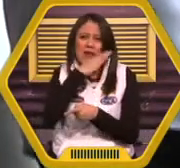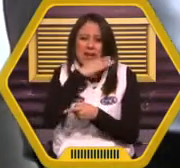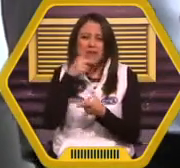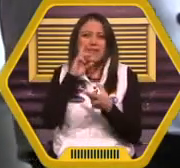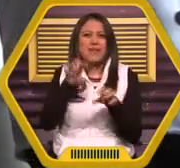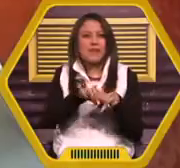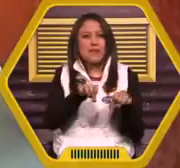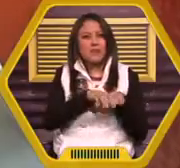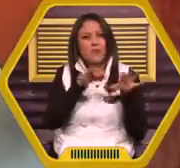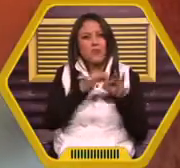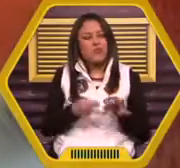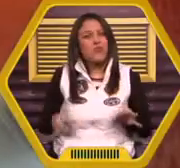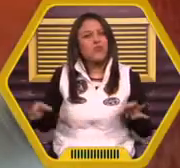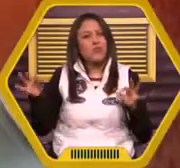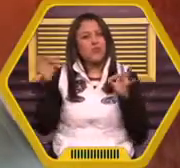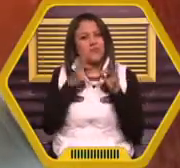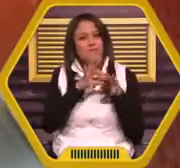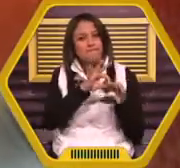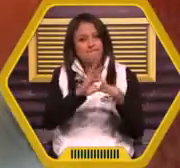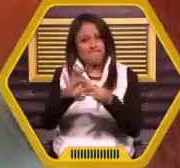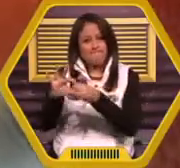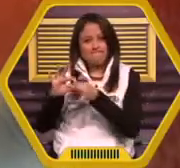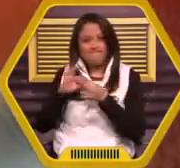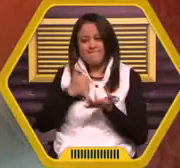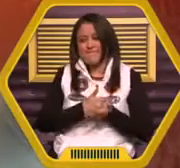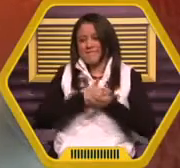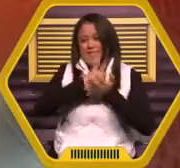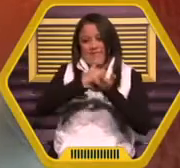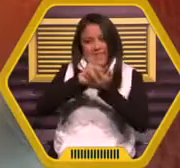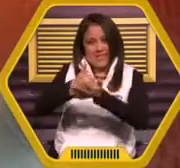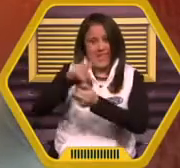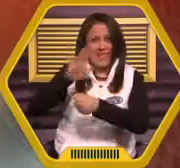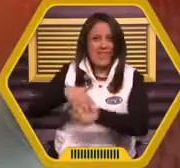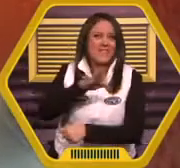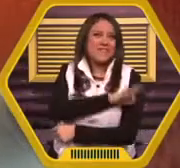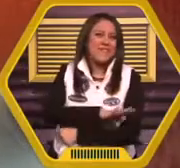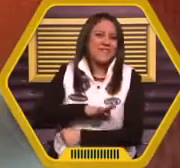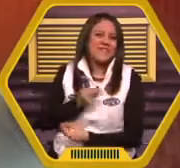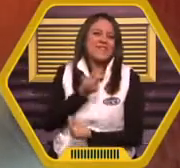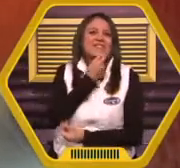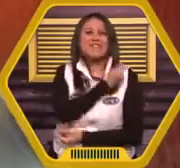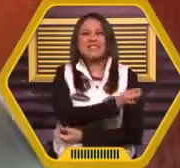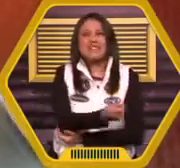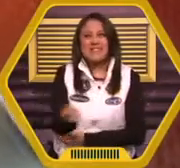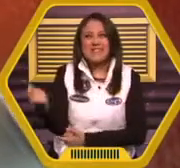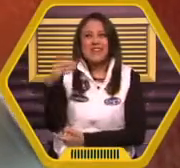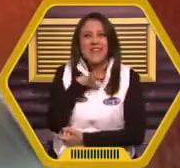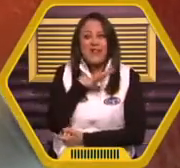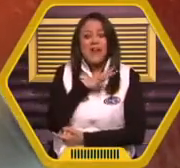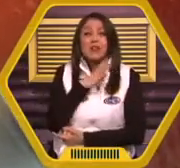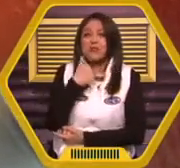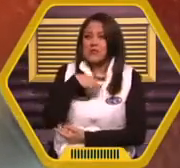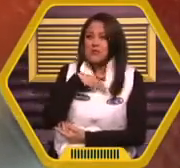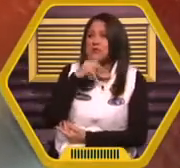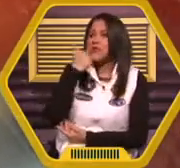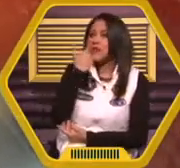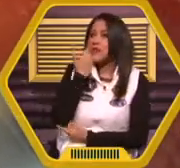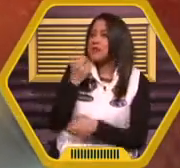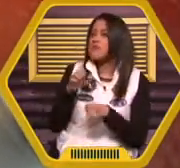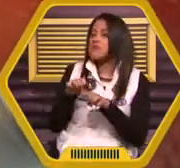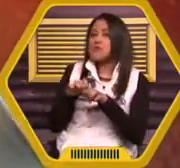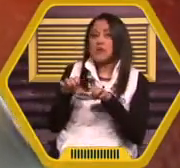es de suma importancia unirse ante este tipo de causas que le darán felicidad a millones de niños. Y decidimos reunirnos como